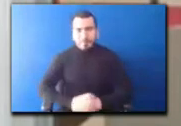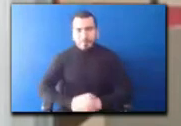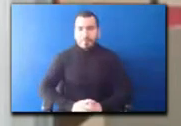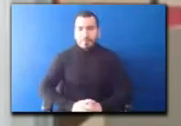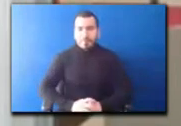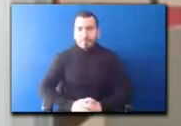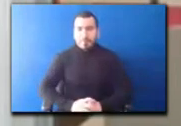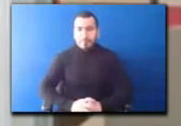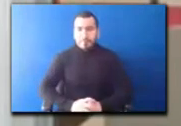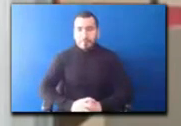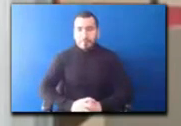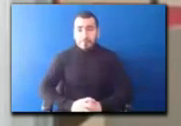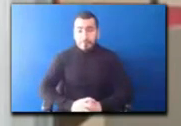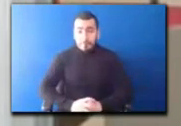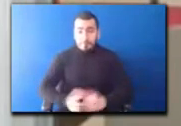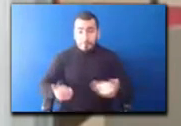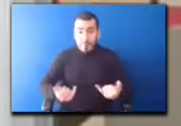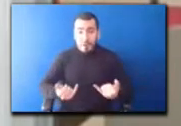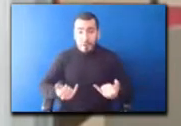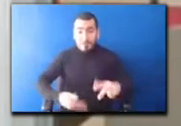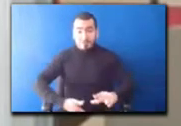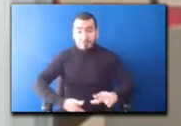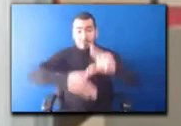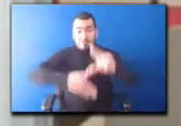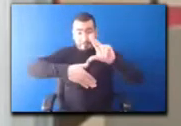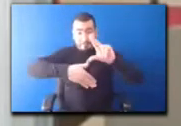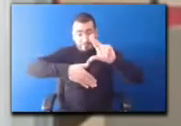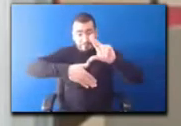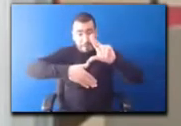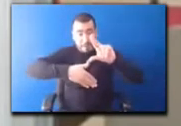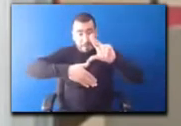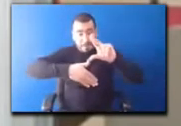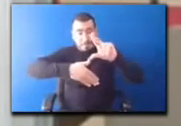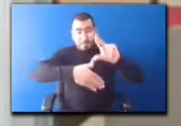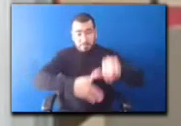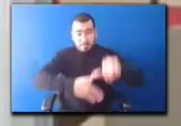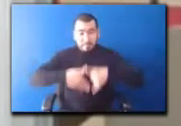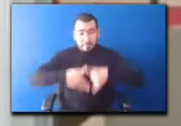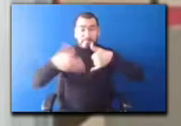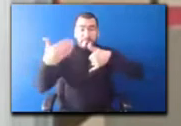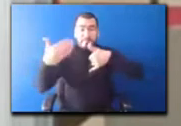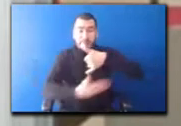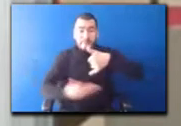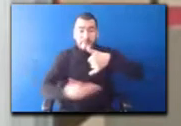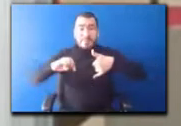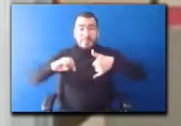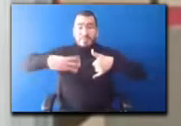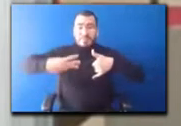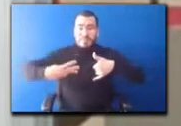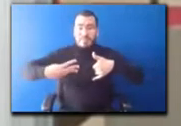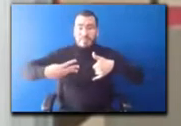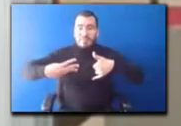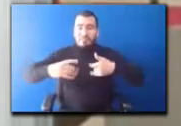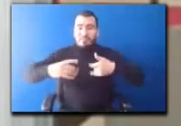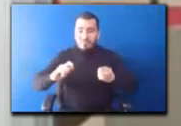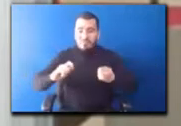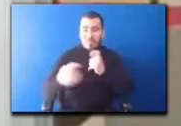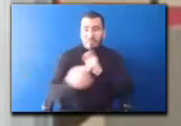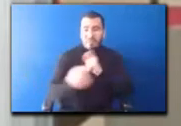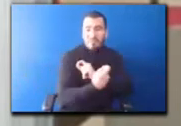Somos el tercer país en la región en número de empresas en transformación digital y en fintech, 322